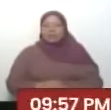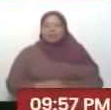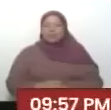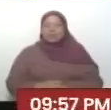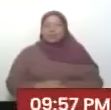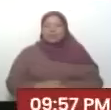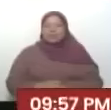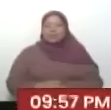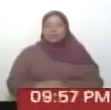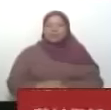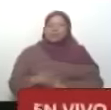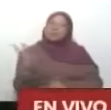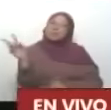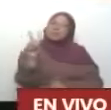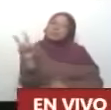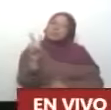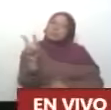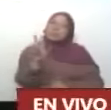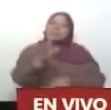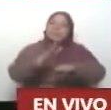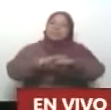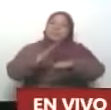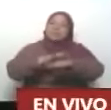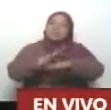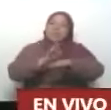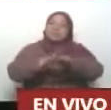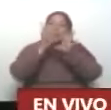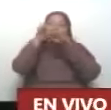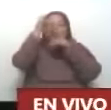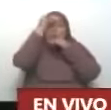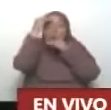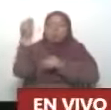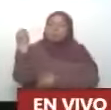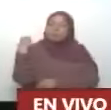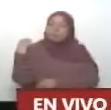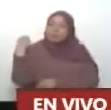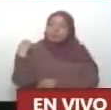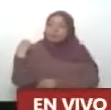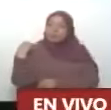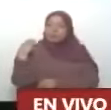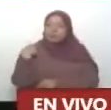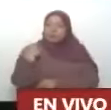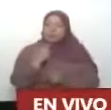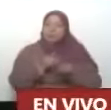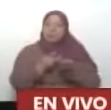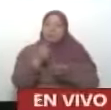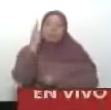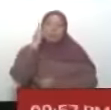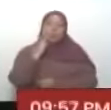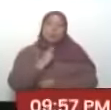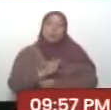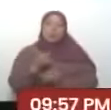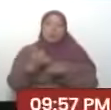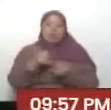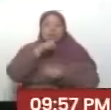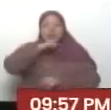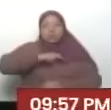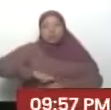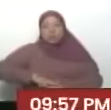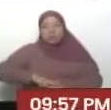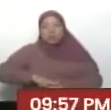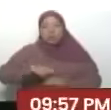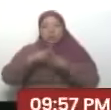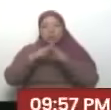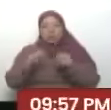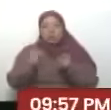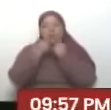Sí. Venezuela nos convoca y yo atiendo su llamado, porque soy bolivariano y tiene vigencia histórica